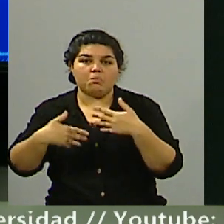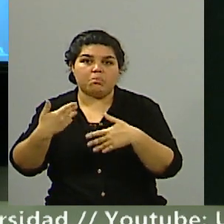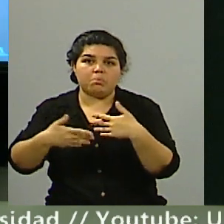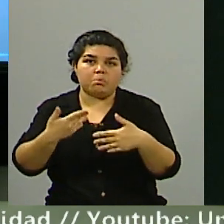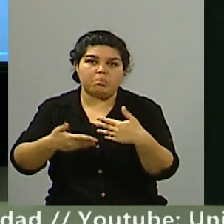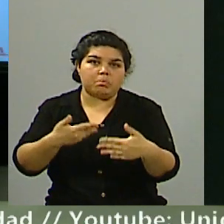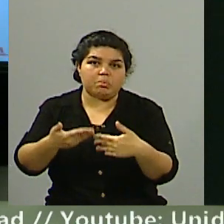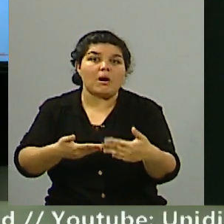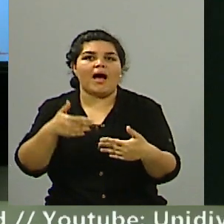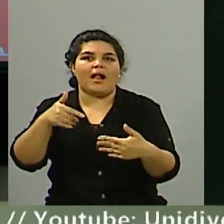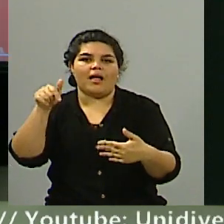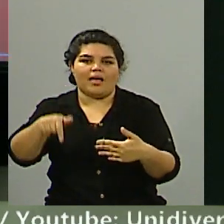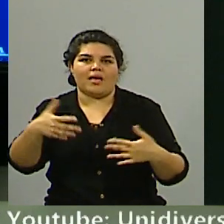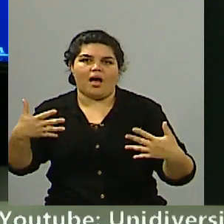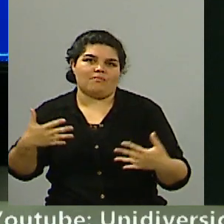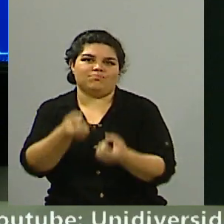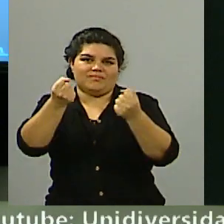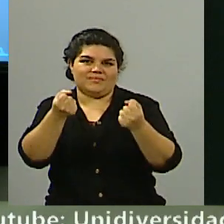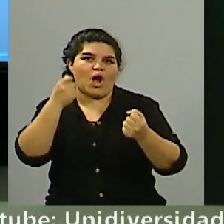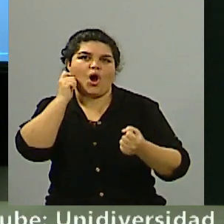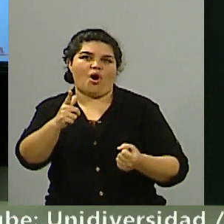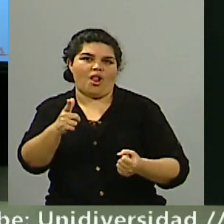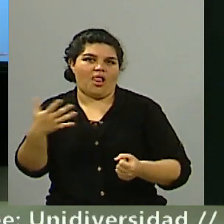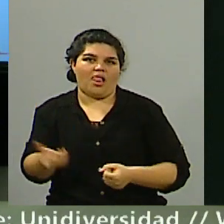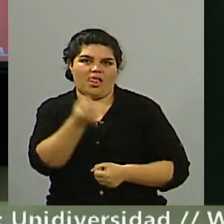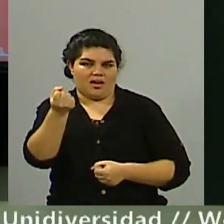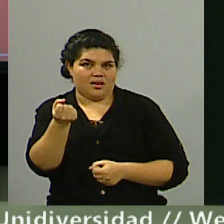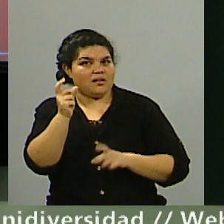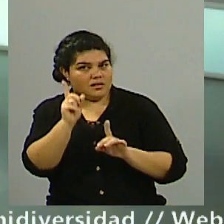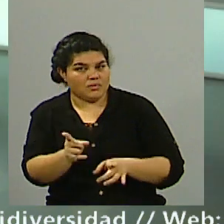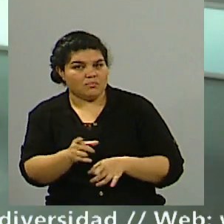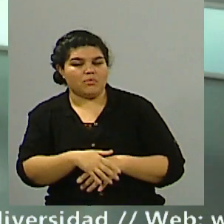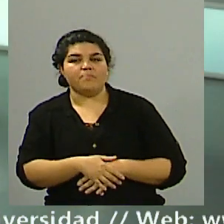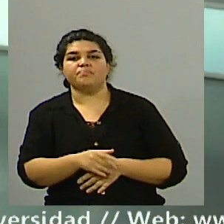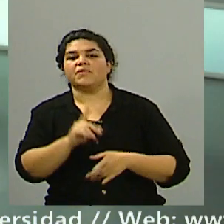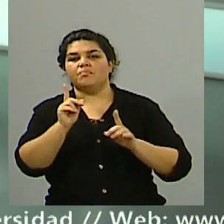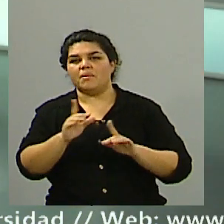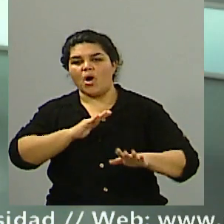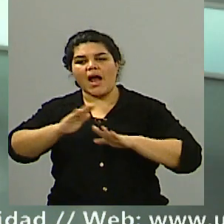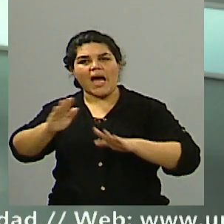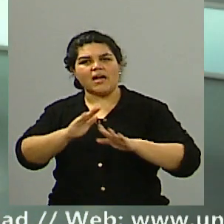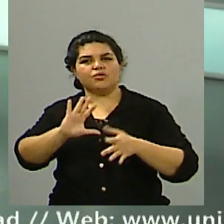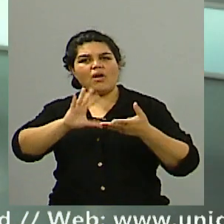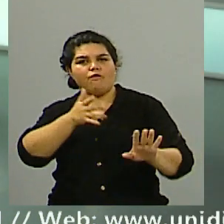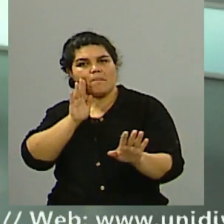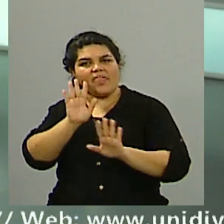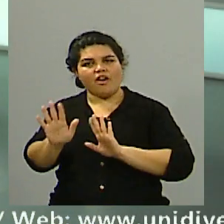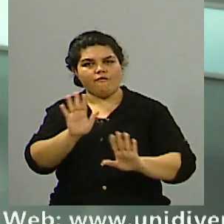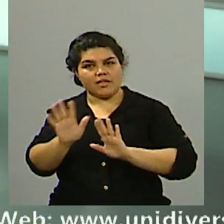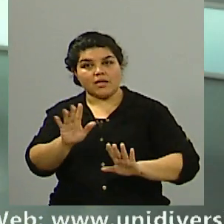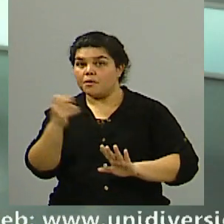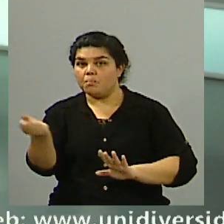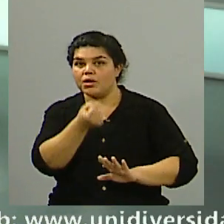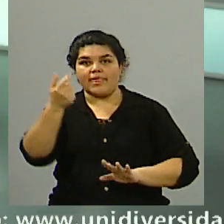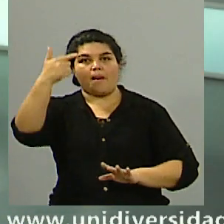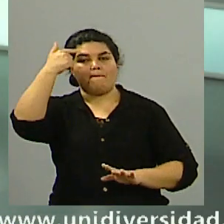una maduración también en tu forma de llevar el karate. Acuérdate que es una defensa. Entonces tenés que tener también un control mental,